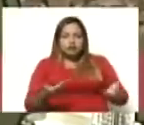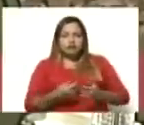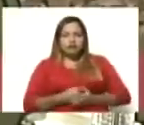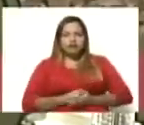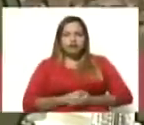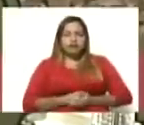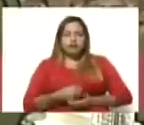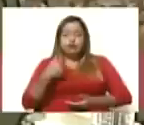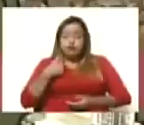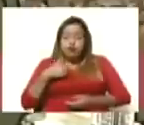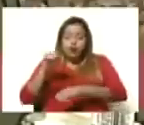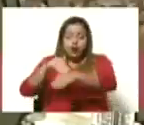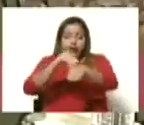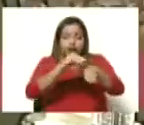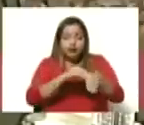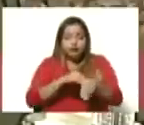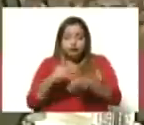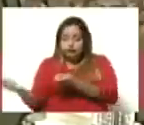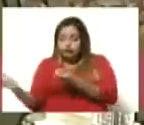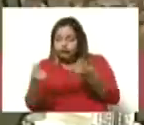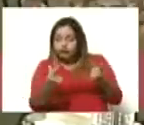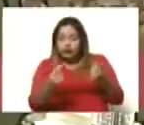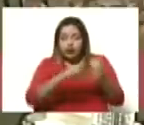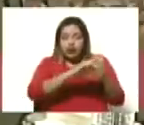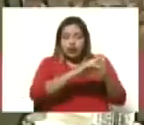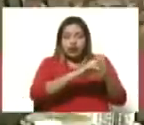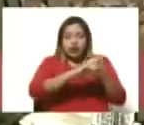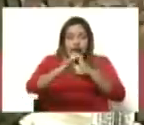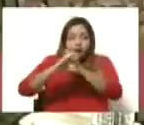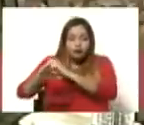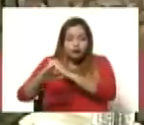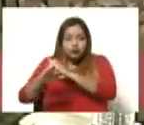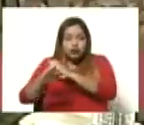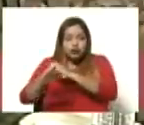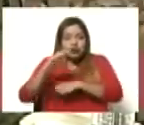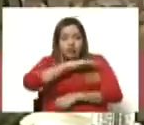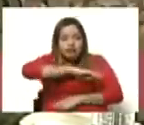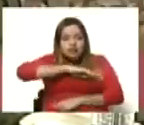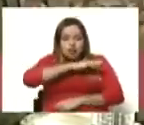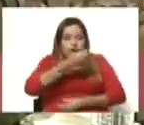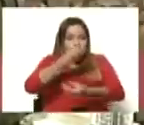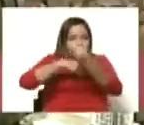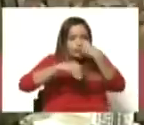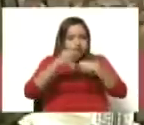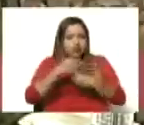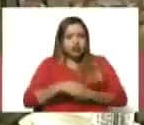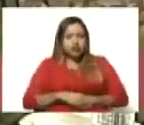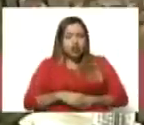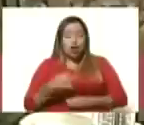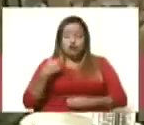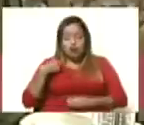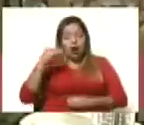yo ordené traer los camiones de móviles de Misión Alimentación y ordené